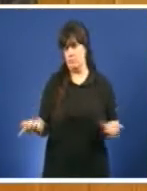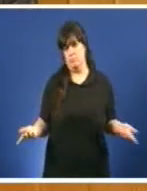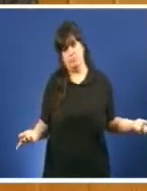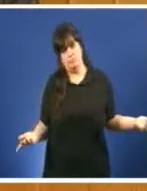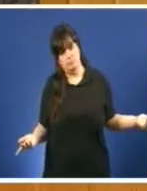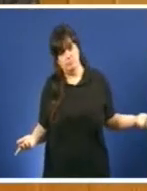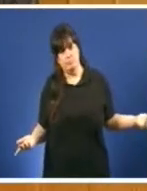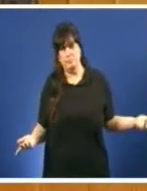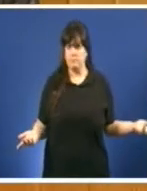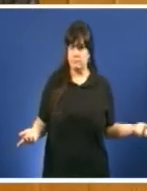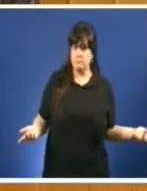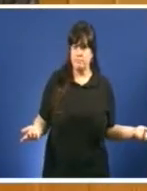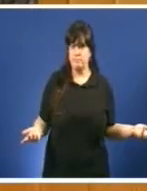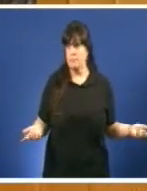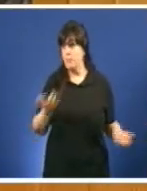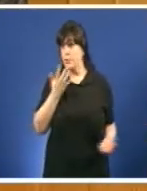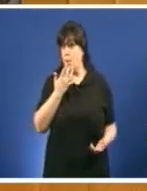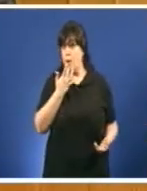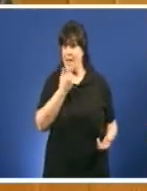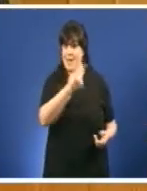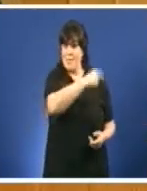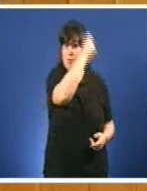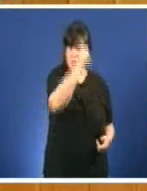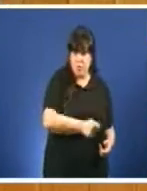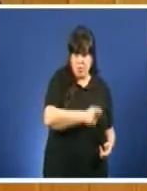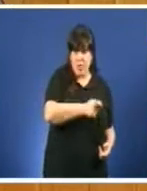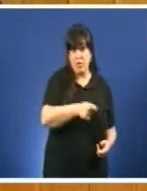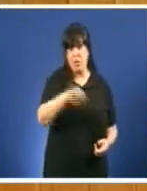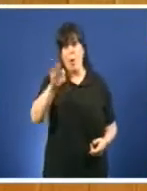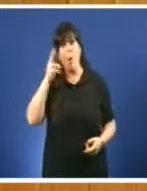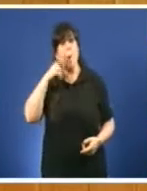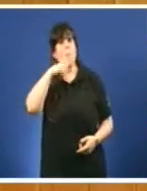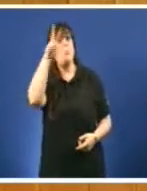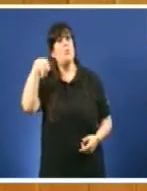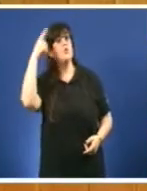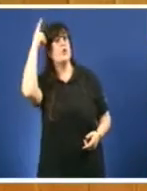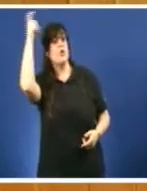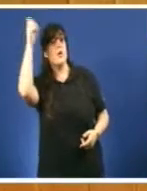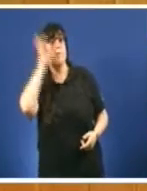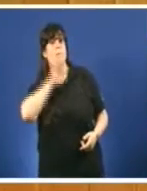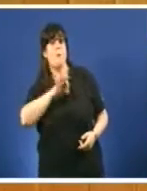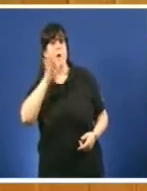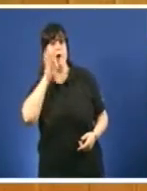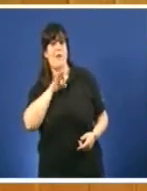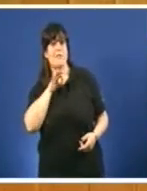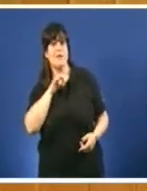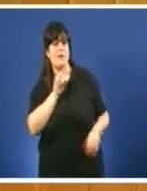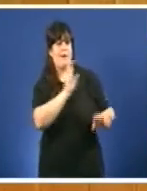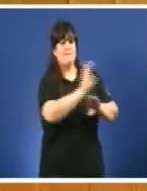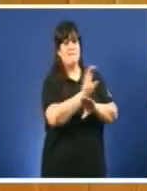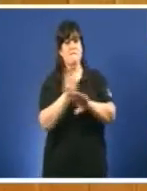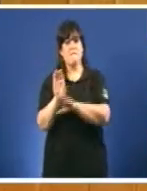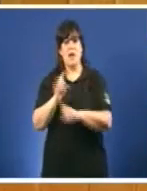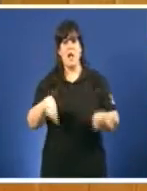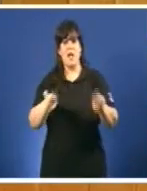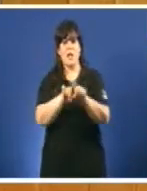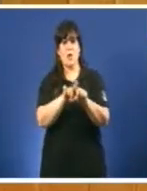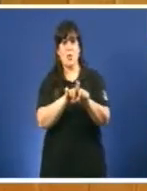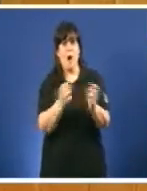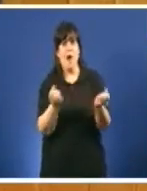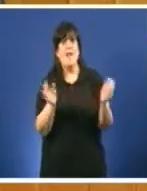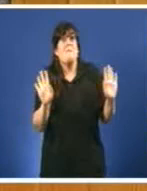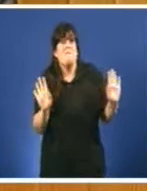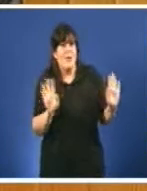mesmos recursos que o Museo do Pobo Galego, pese ás acusacións de fraude e os continuos escándalos que salpican a